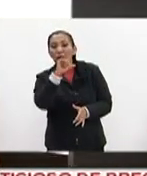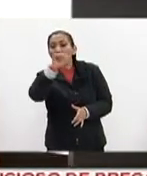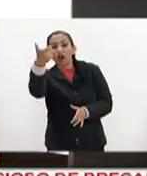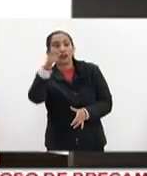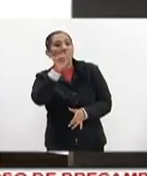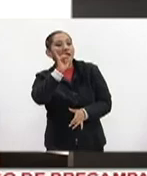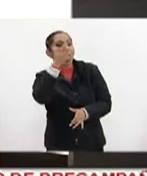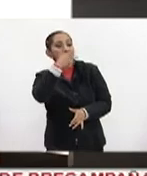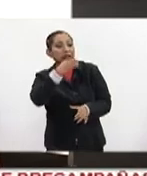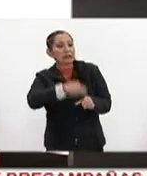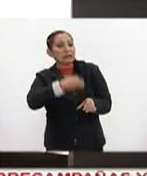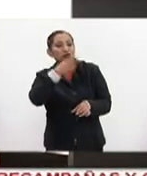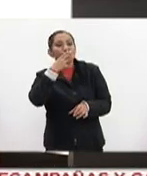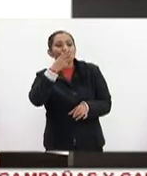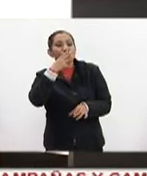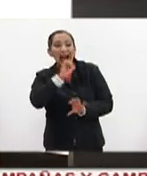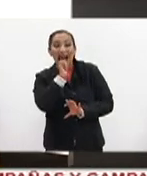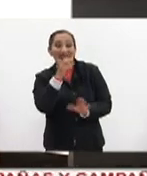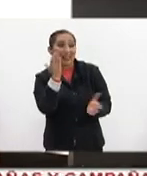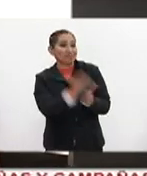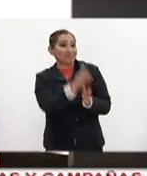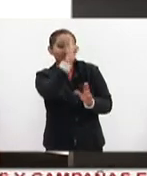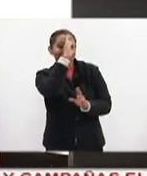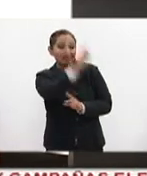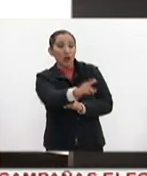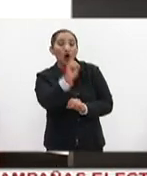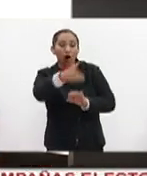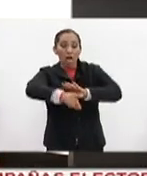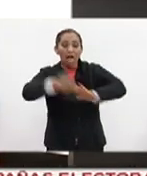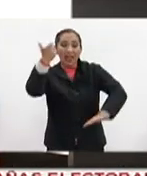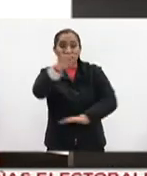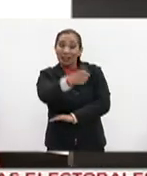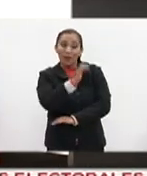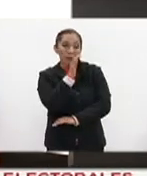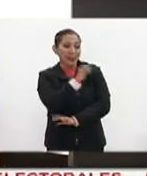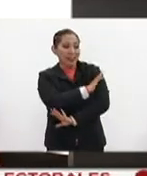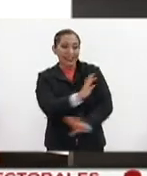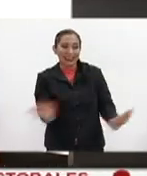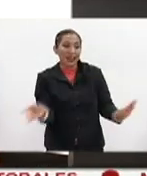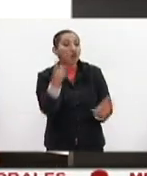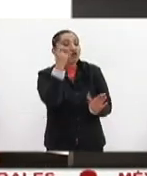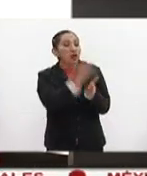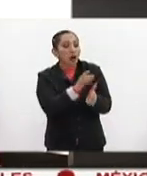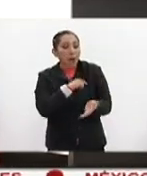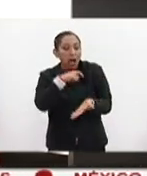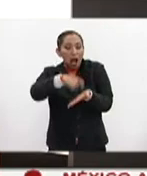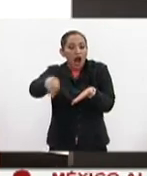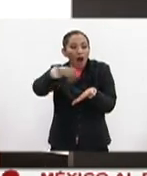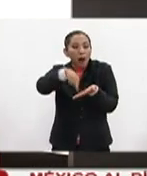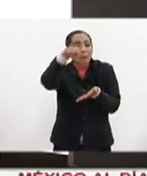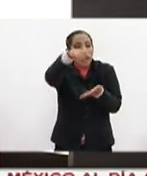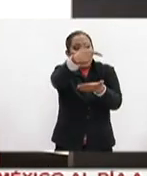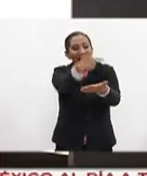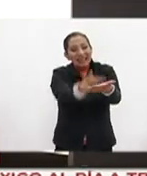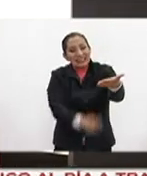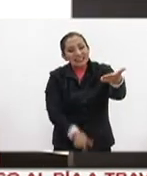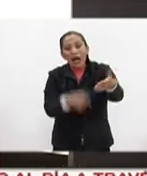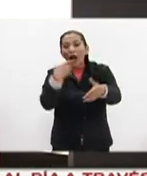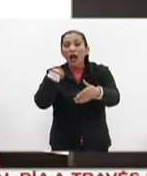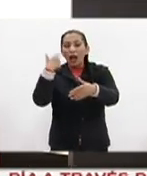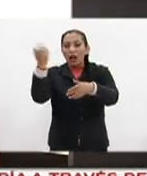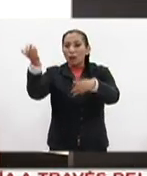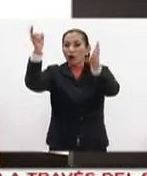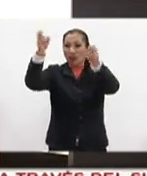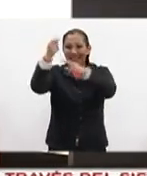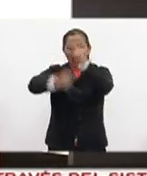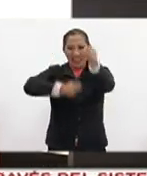para alcohol ni cigarros, por ejemplo. Perfecto. Y tampoco pueden retirar dinero. Exacto, tampoco pueden retirar dinero efectivo, es únicamente para compras en una lista de comercios